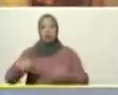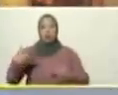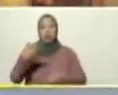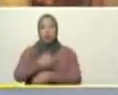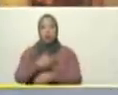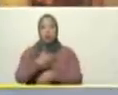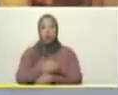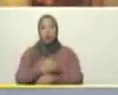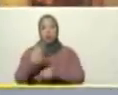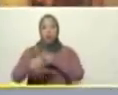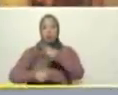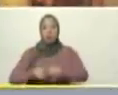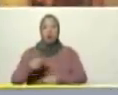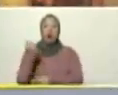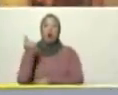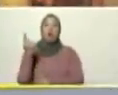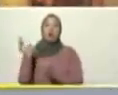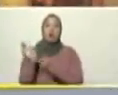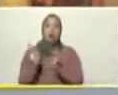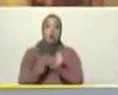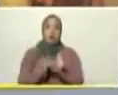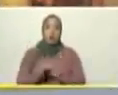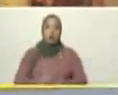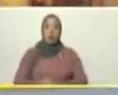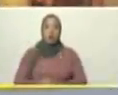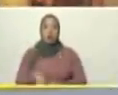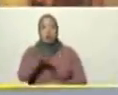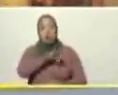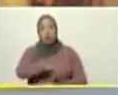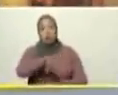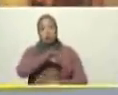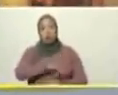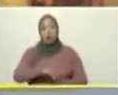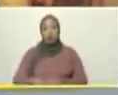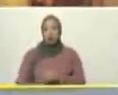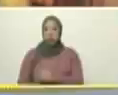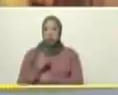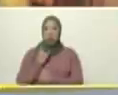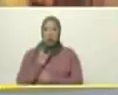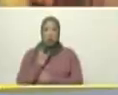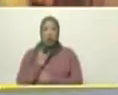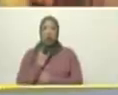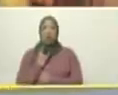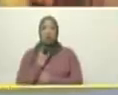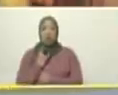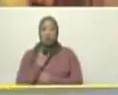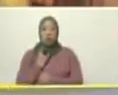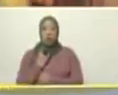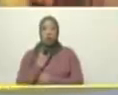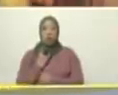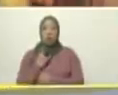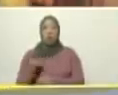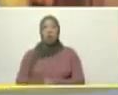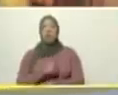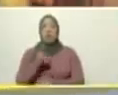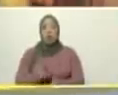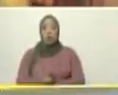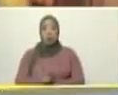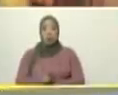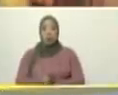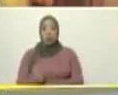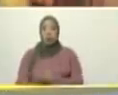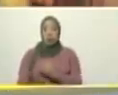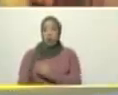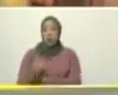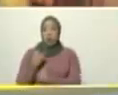la marcha del 11 de abril y se sintieron traicionados, se sintieron utilizados, se